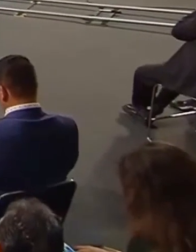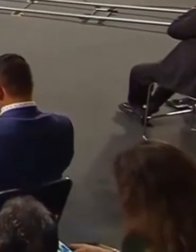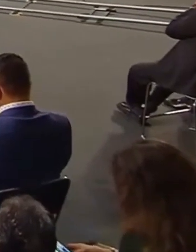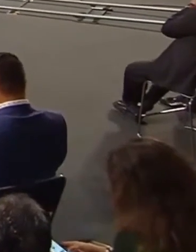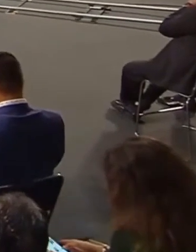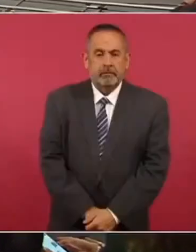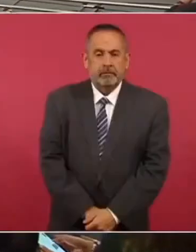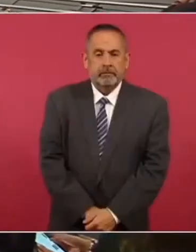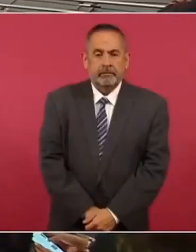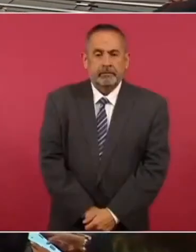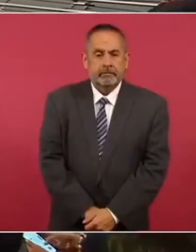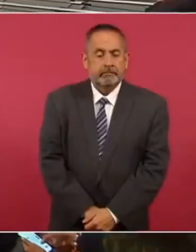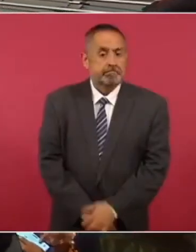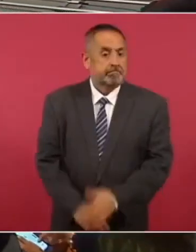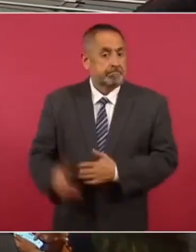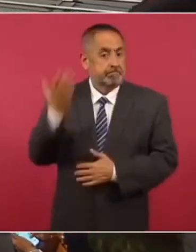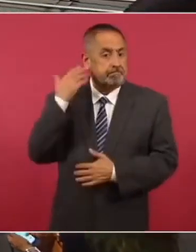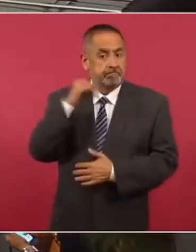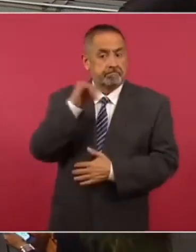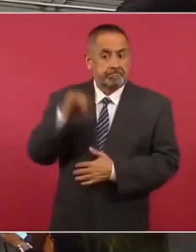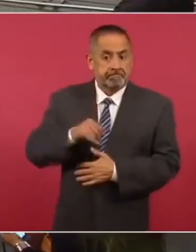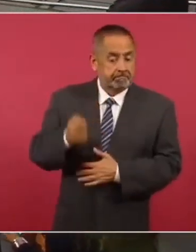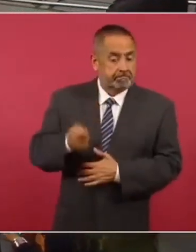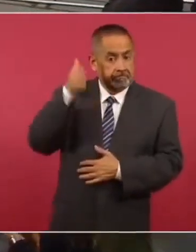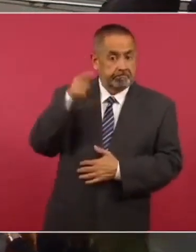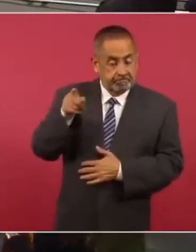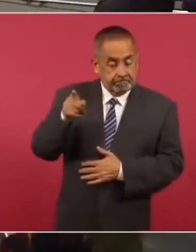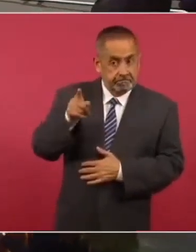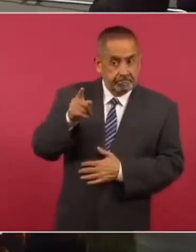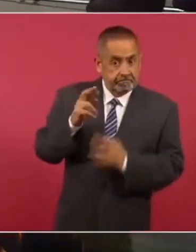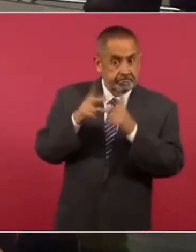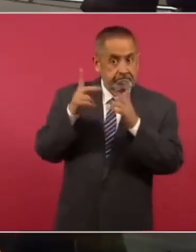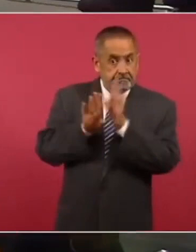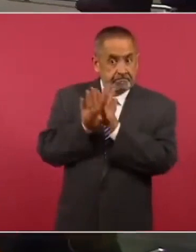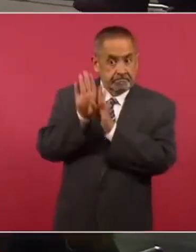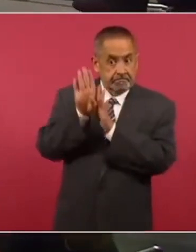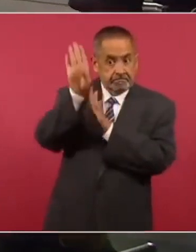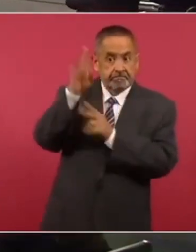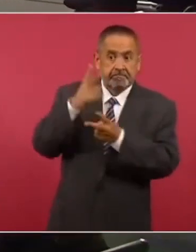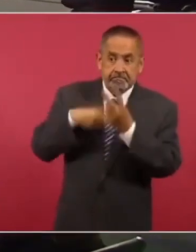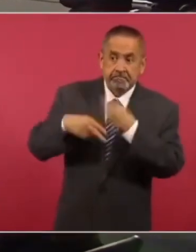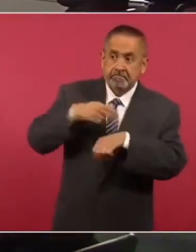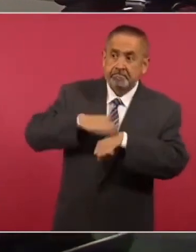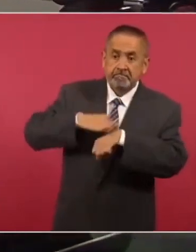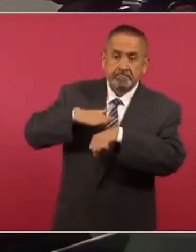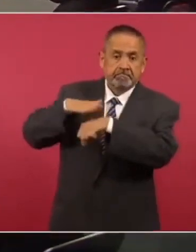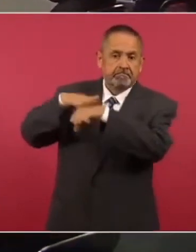presentado y va a seguir creciendo.